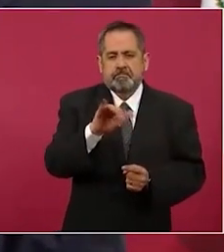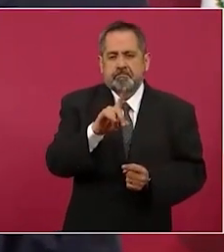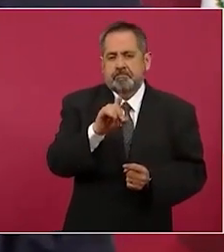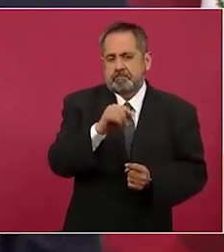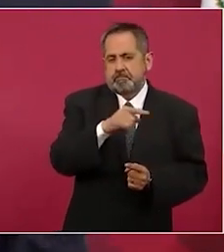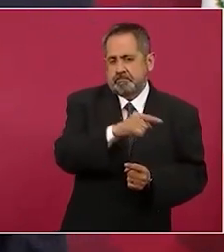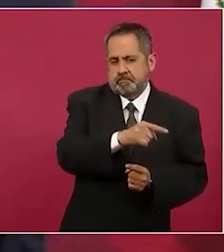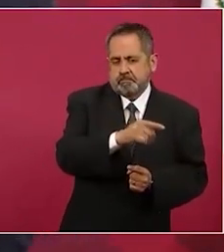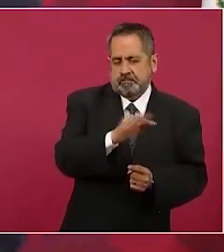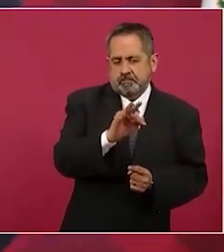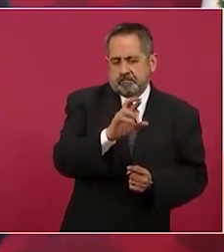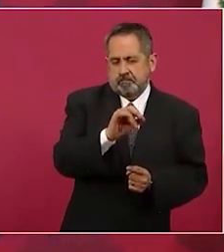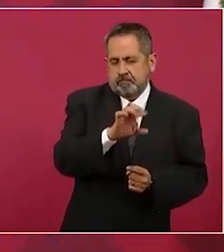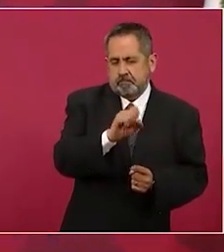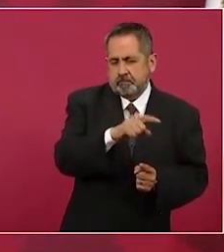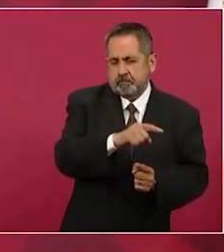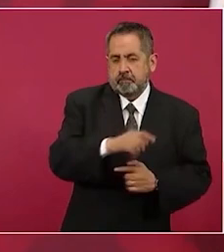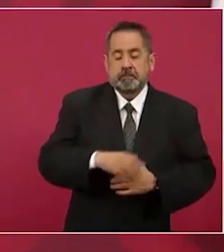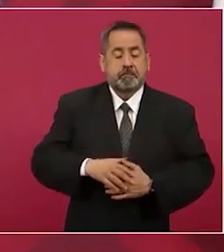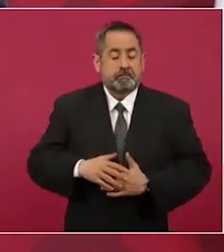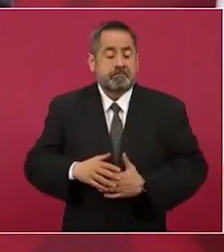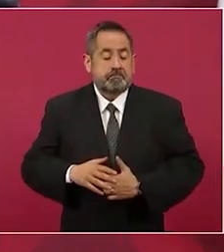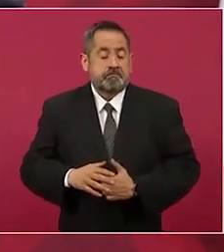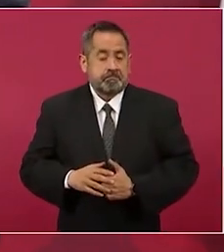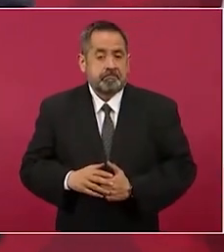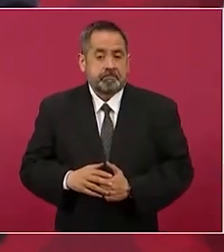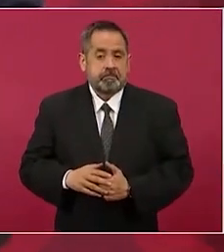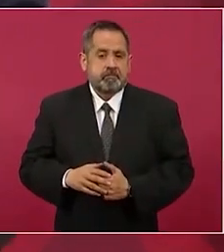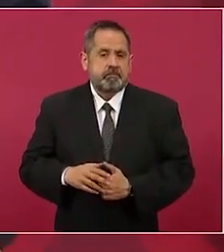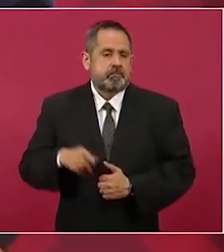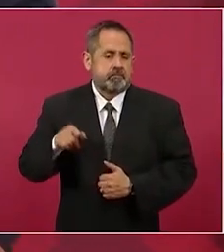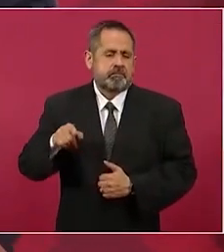olvidado durante mucho tiempo